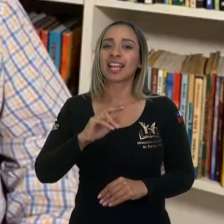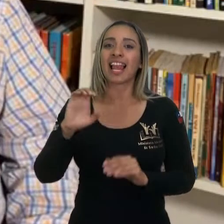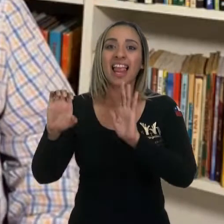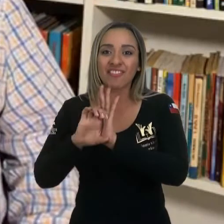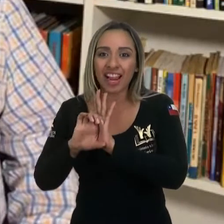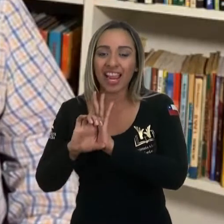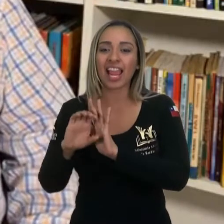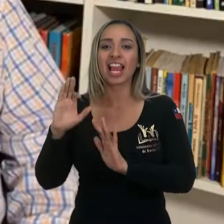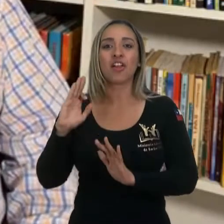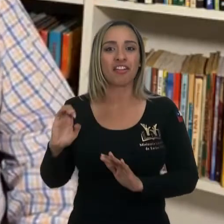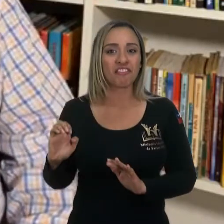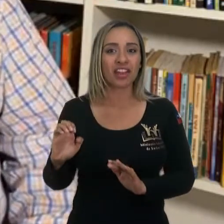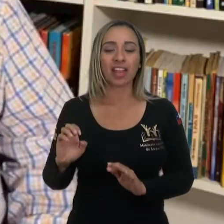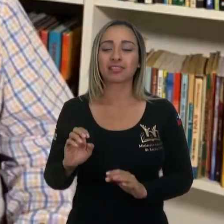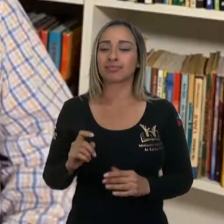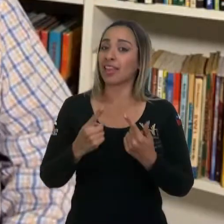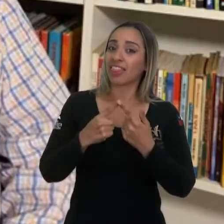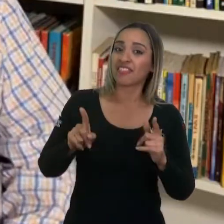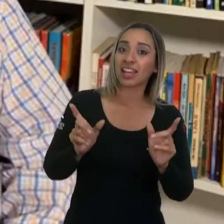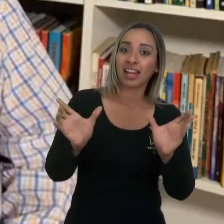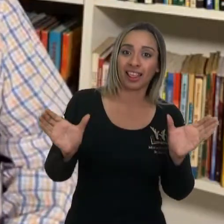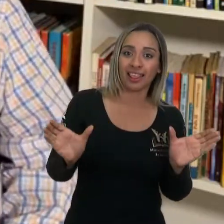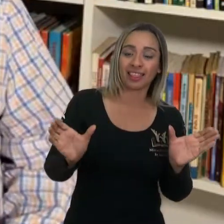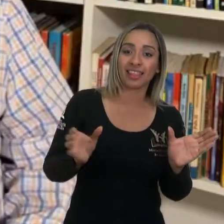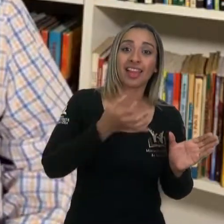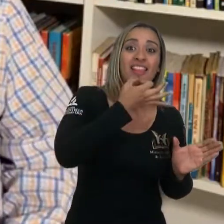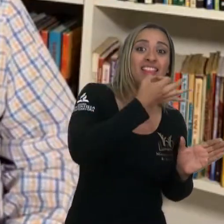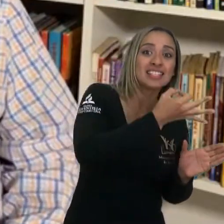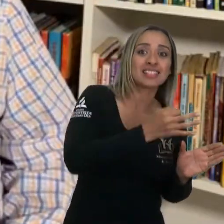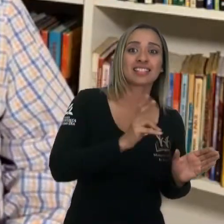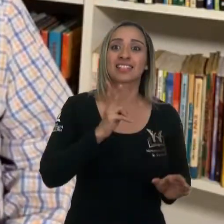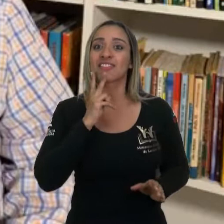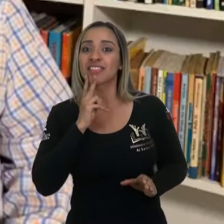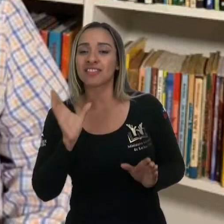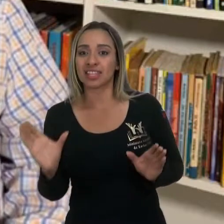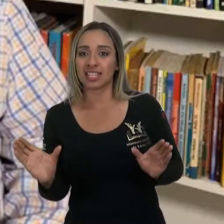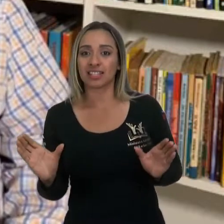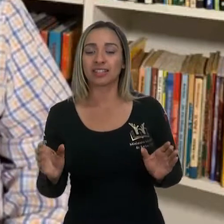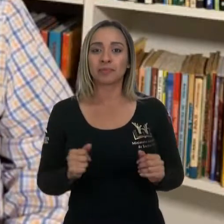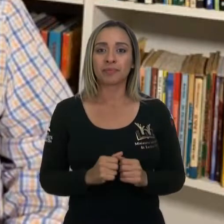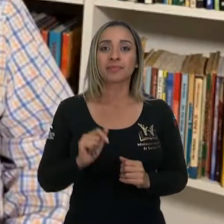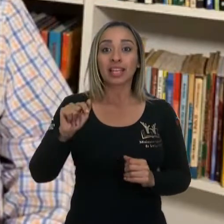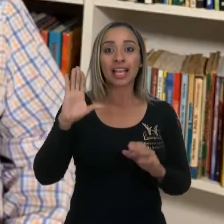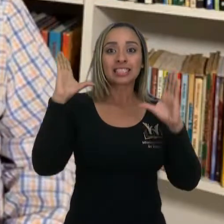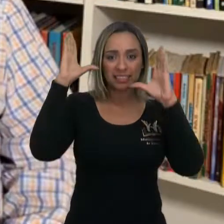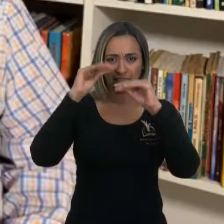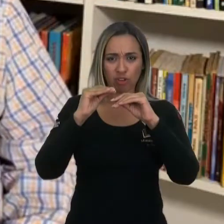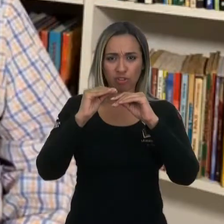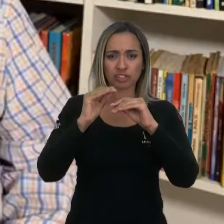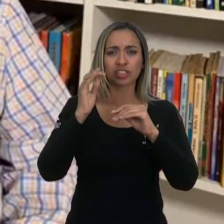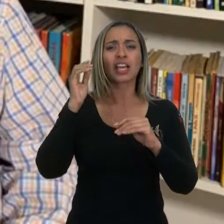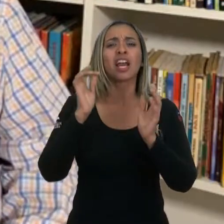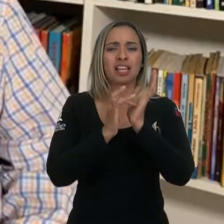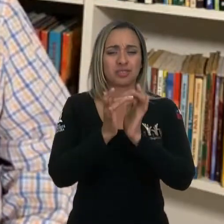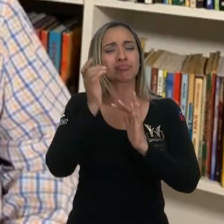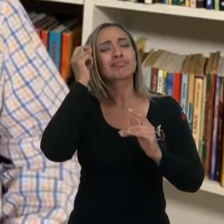cosa, la práctica de la fe es otra cosa. Jesús sabía que esa noche ellos se